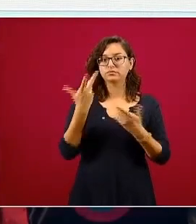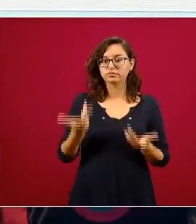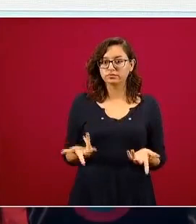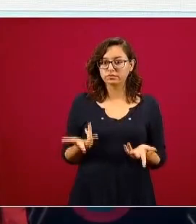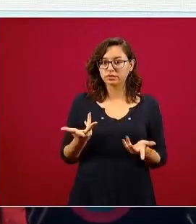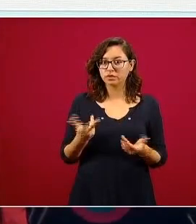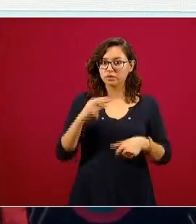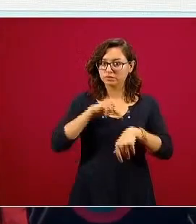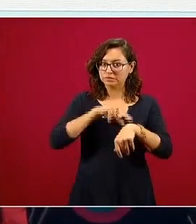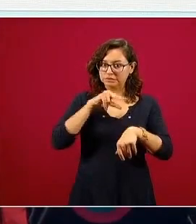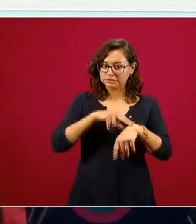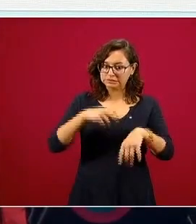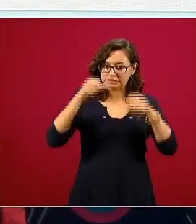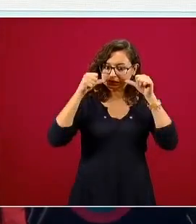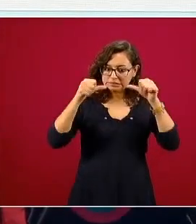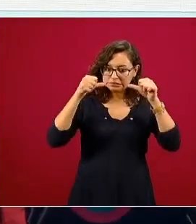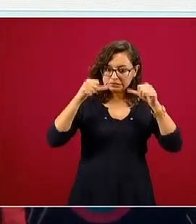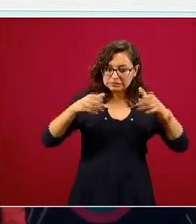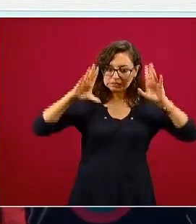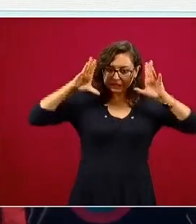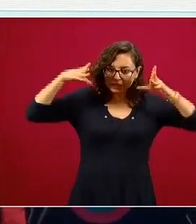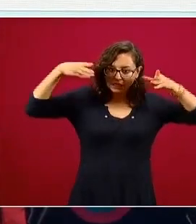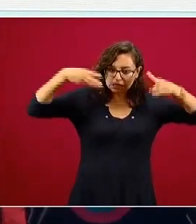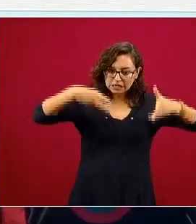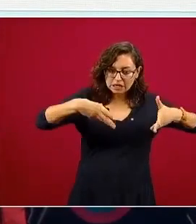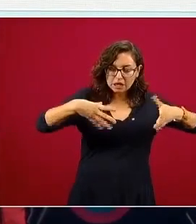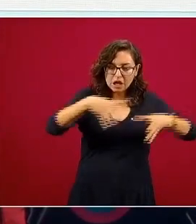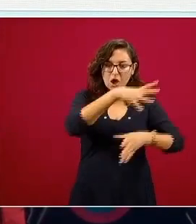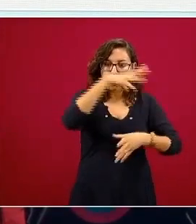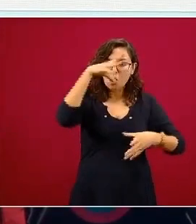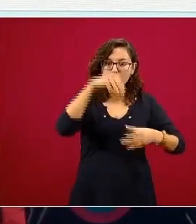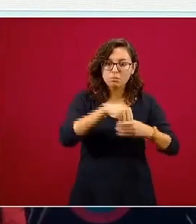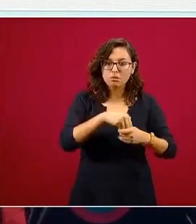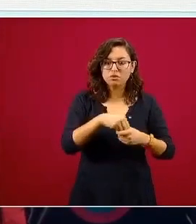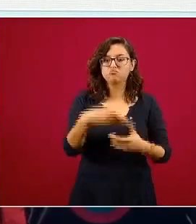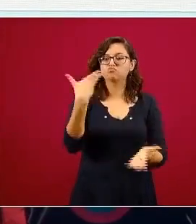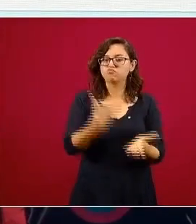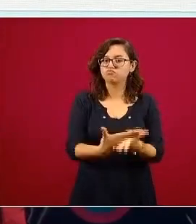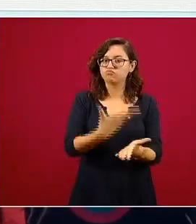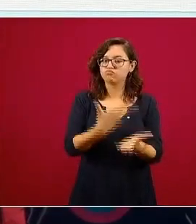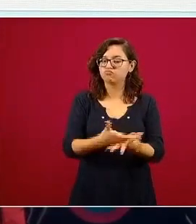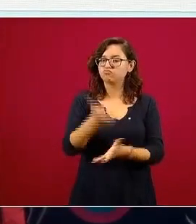ciencia médica, no hacemos las cosas sin evidencia.